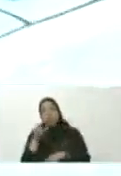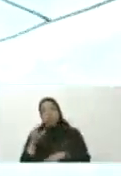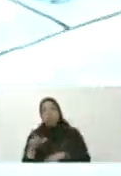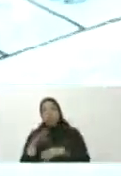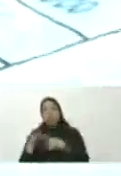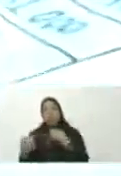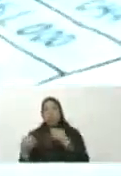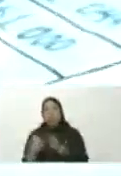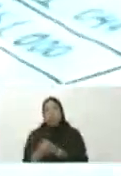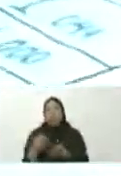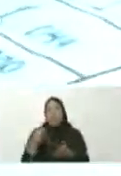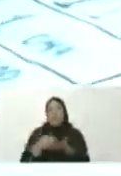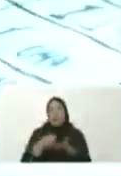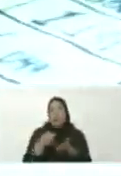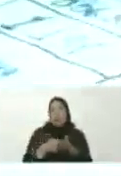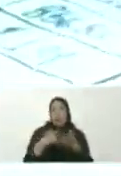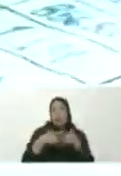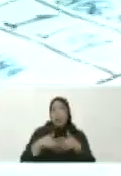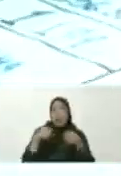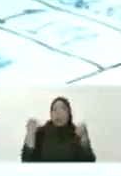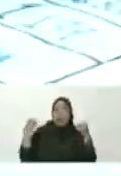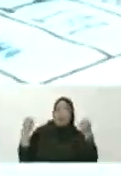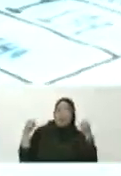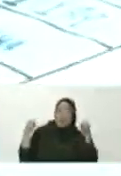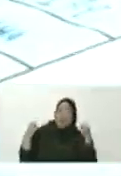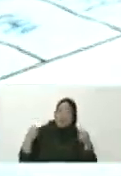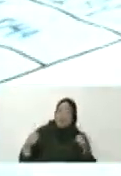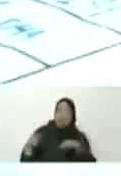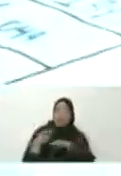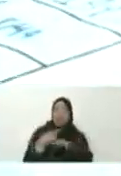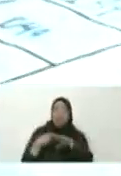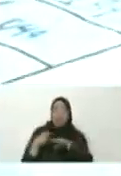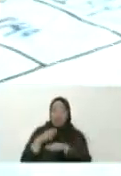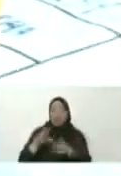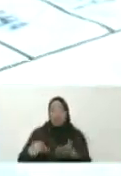de todas estas inversiones sociales que aplica el gobierno nacional, tenemos